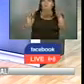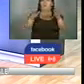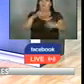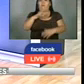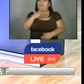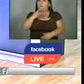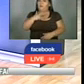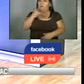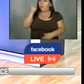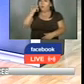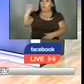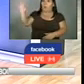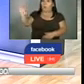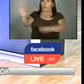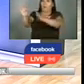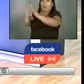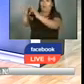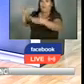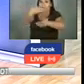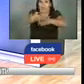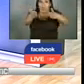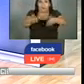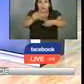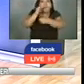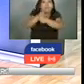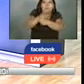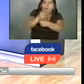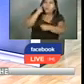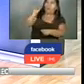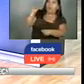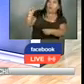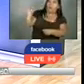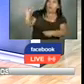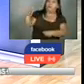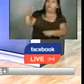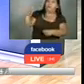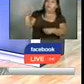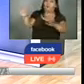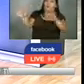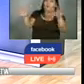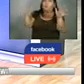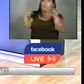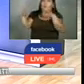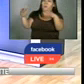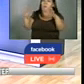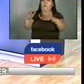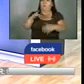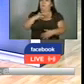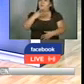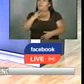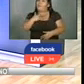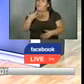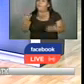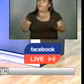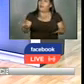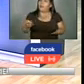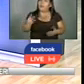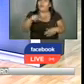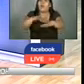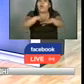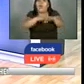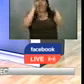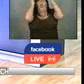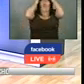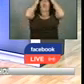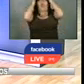con una puerta abierta y como acá en el set, ya vemos cómo se mueve, pues parte de la escenografía que tenemos, por eso es importante, no es para alarmar,